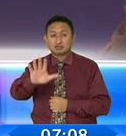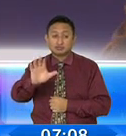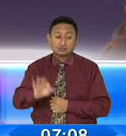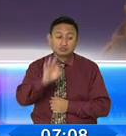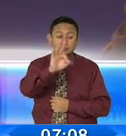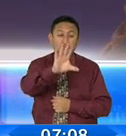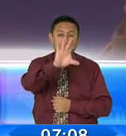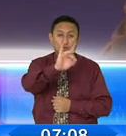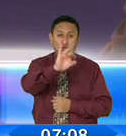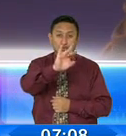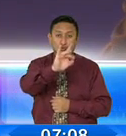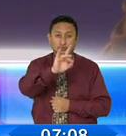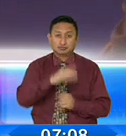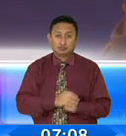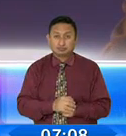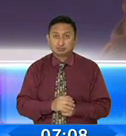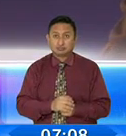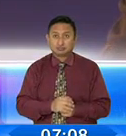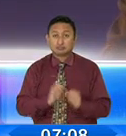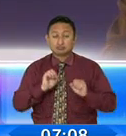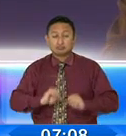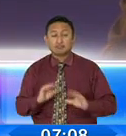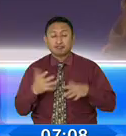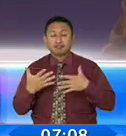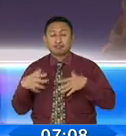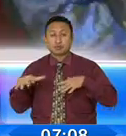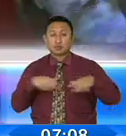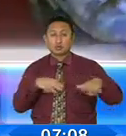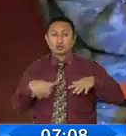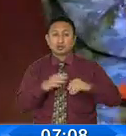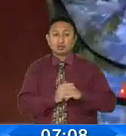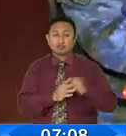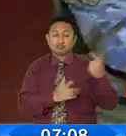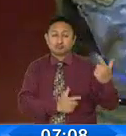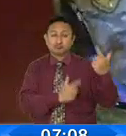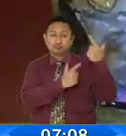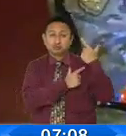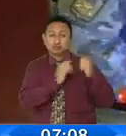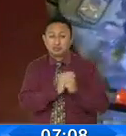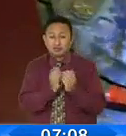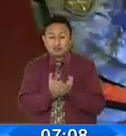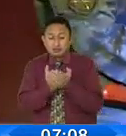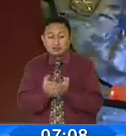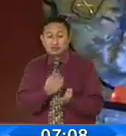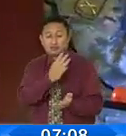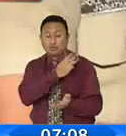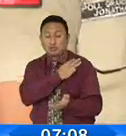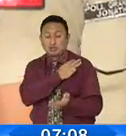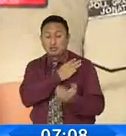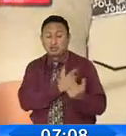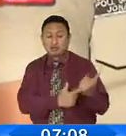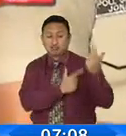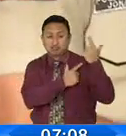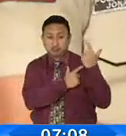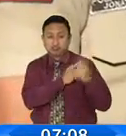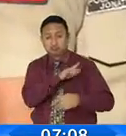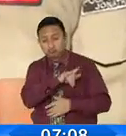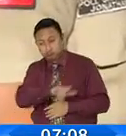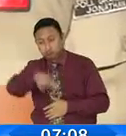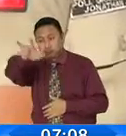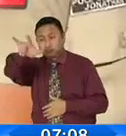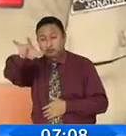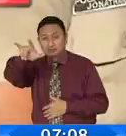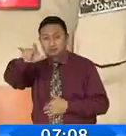8, en coordinación con las Fuerzas Armadas, Marina, Ejército, Aviación, a efectos